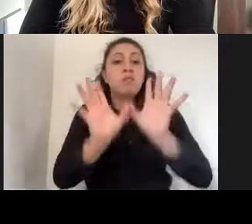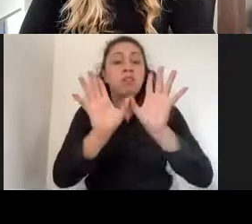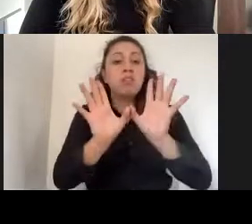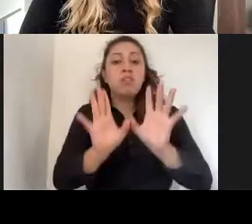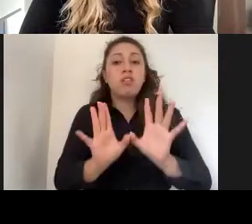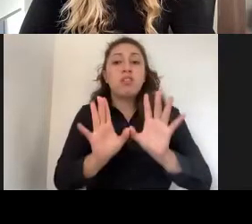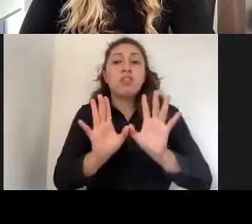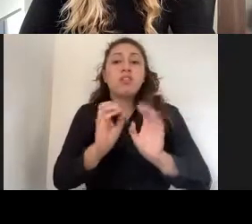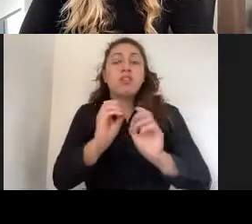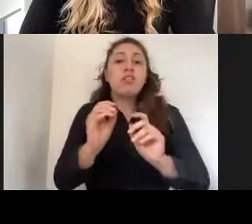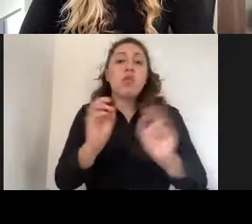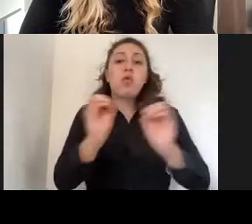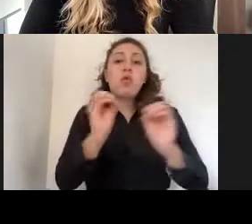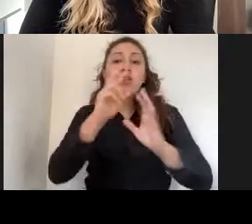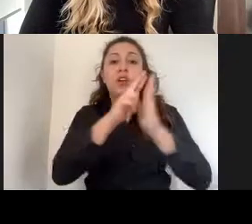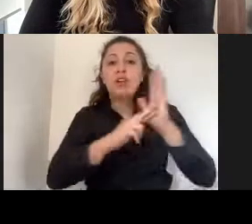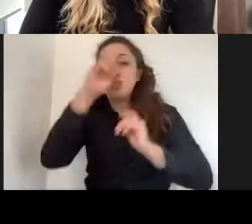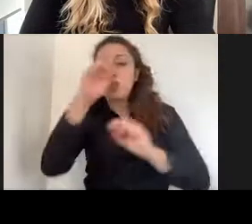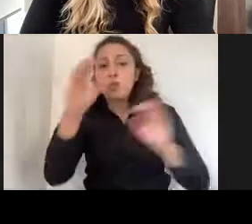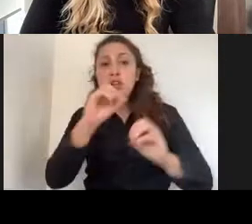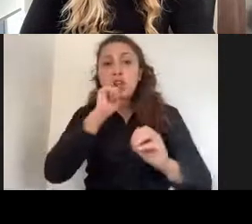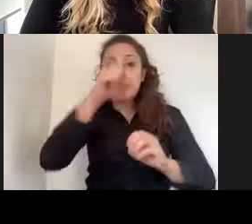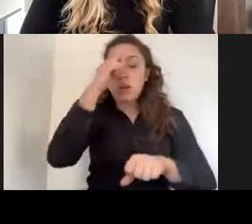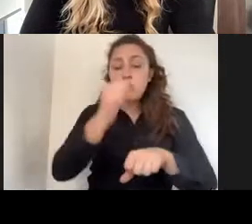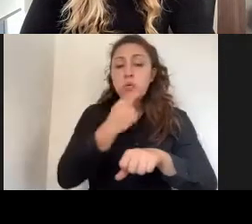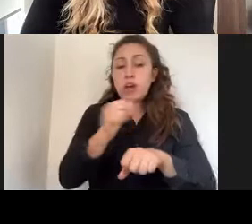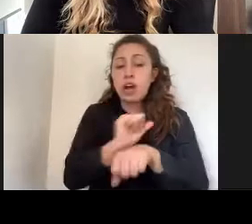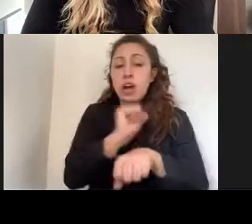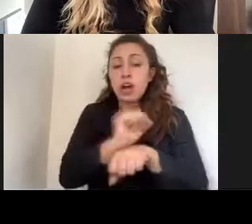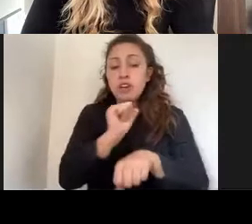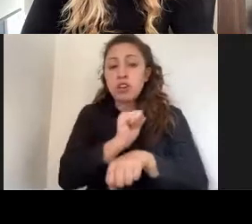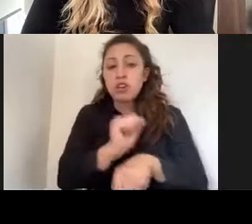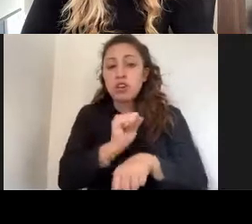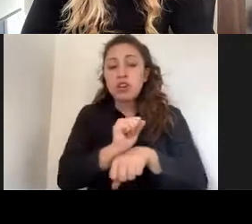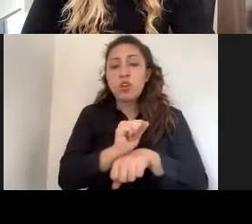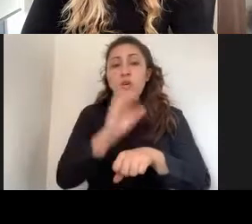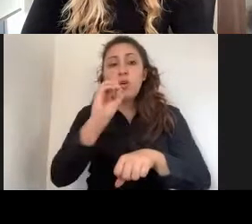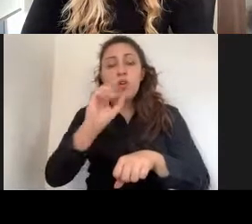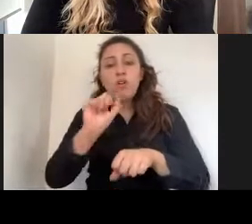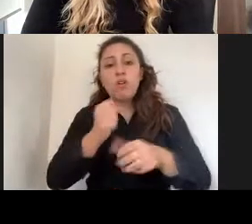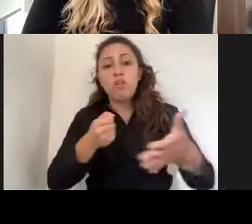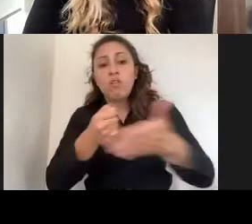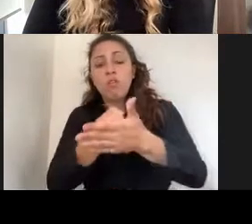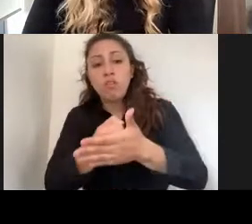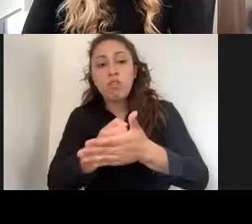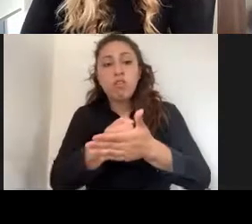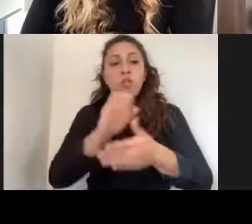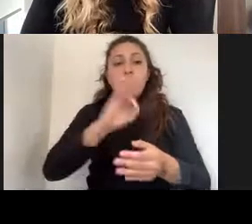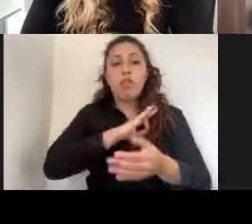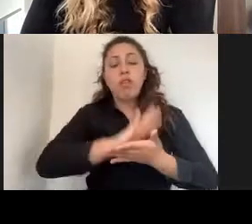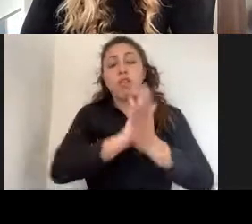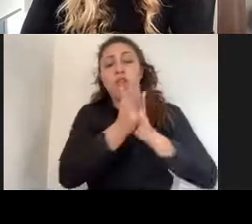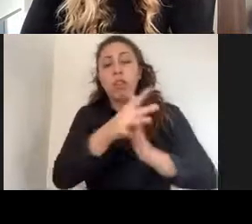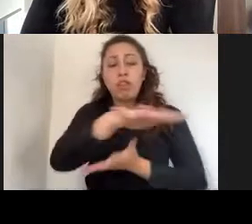del cumplimiento de las normas, pudieran ser partícipes de eventos desagradables,